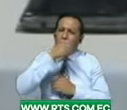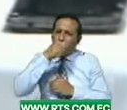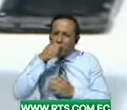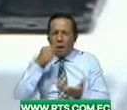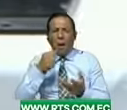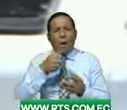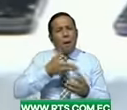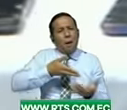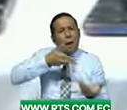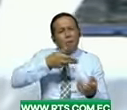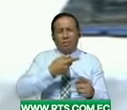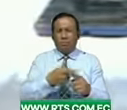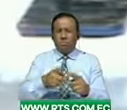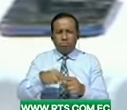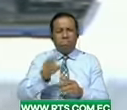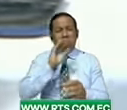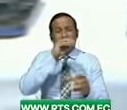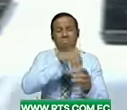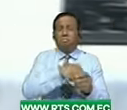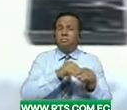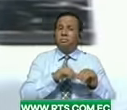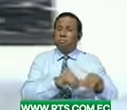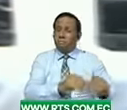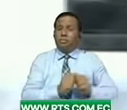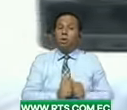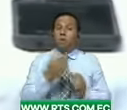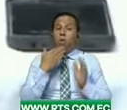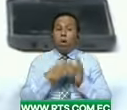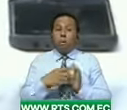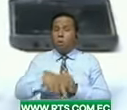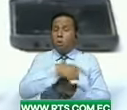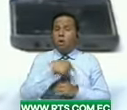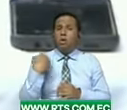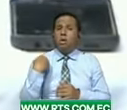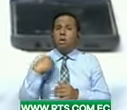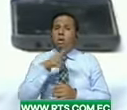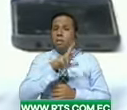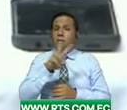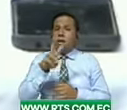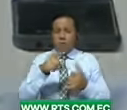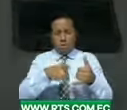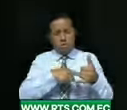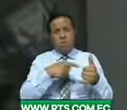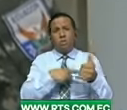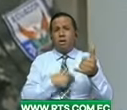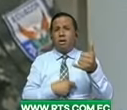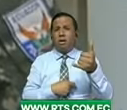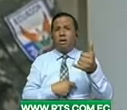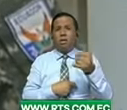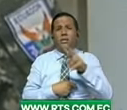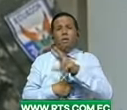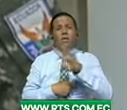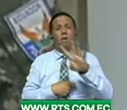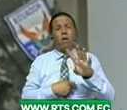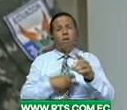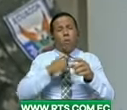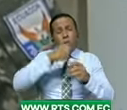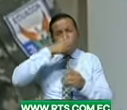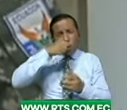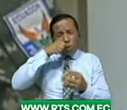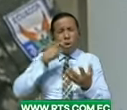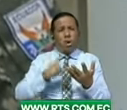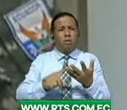Nadie puede estar incomunicado. 32 celulares, 34 envolturas de papel con droga, 3 envolturas plásticas